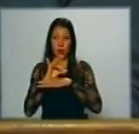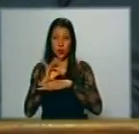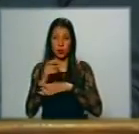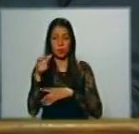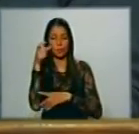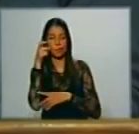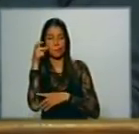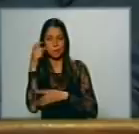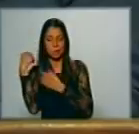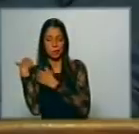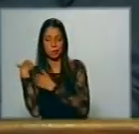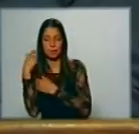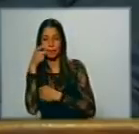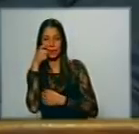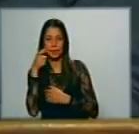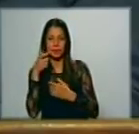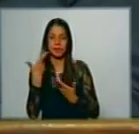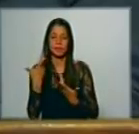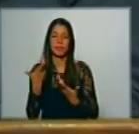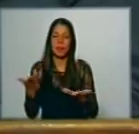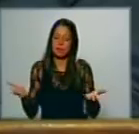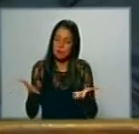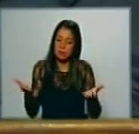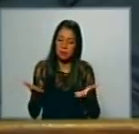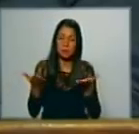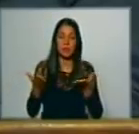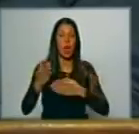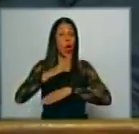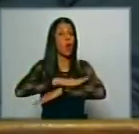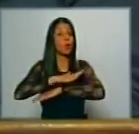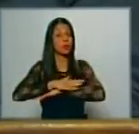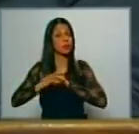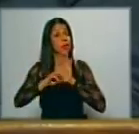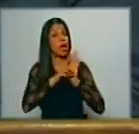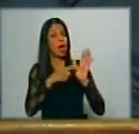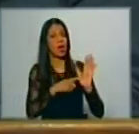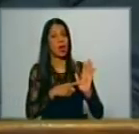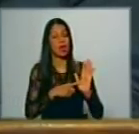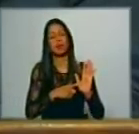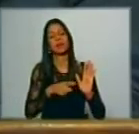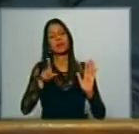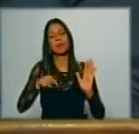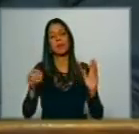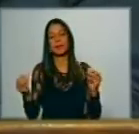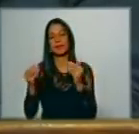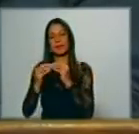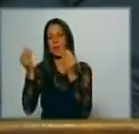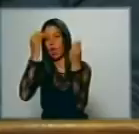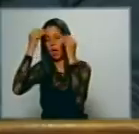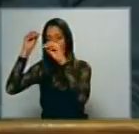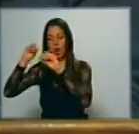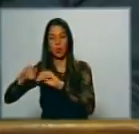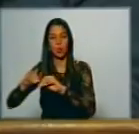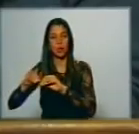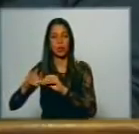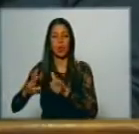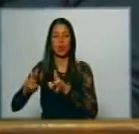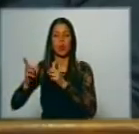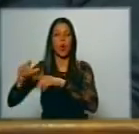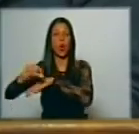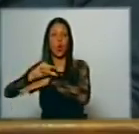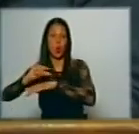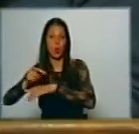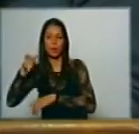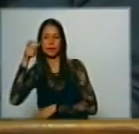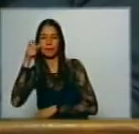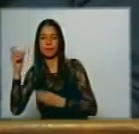velar y coadyuvar al cumplimiento de esta ley constitucional en coordinación con las autoridades